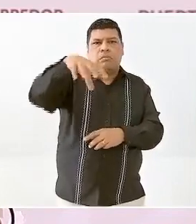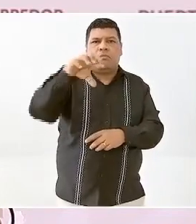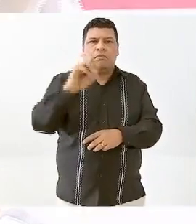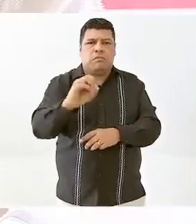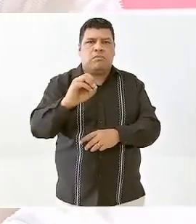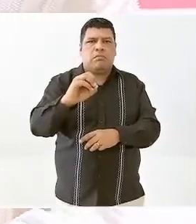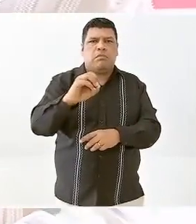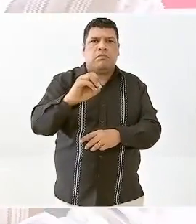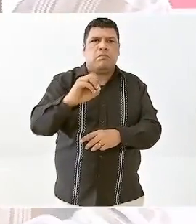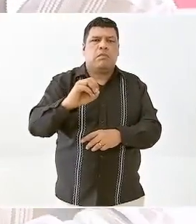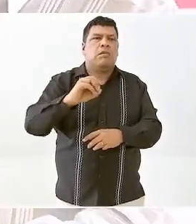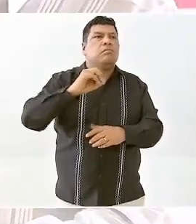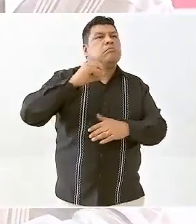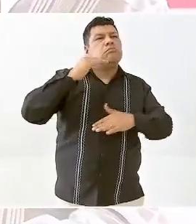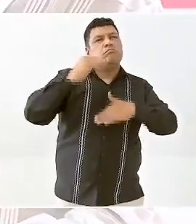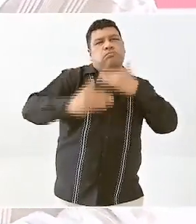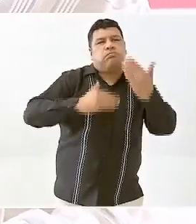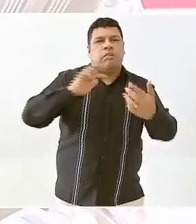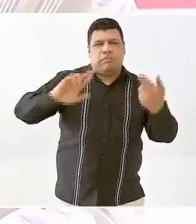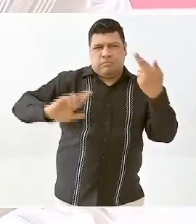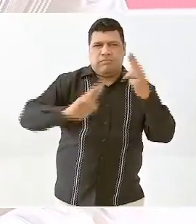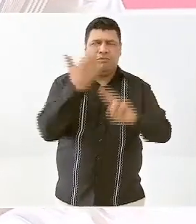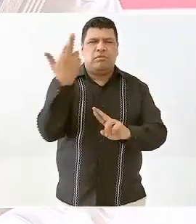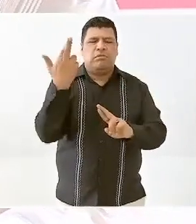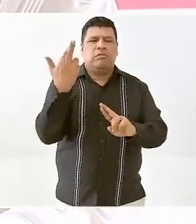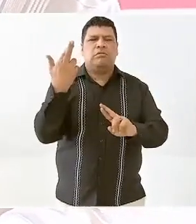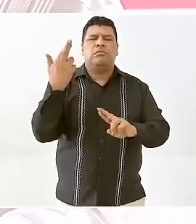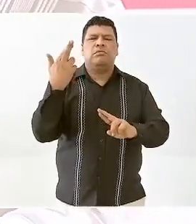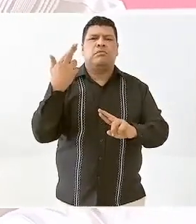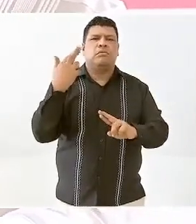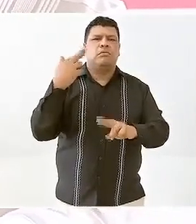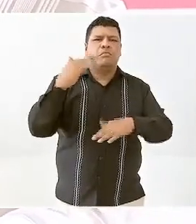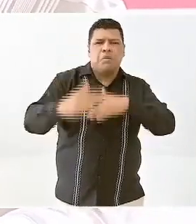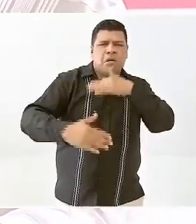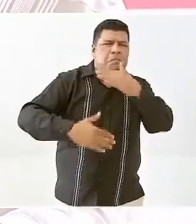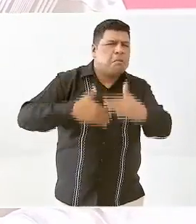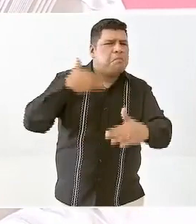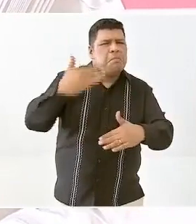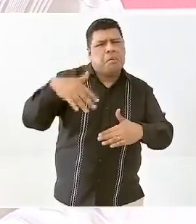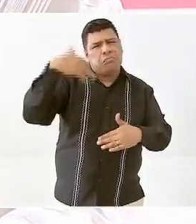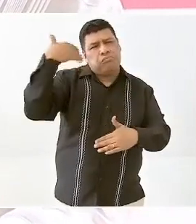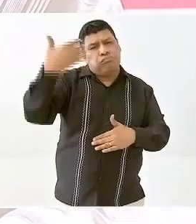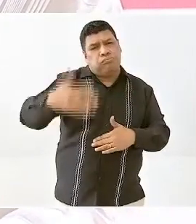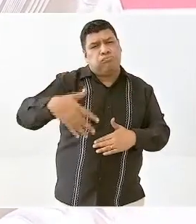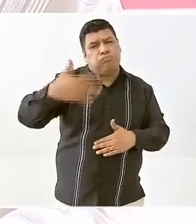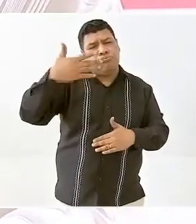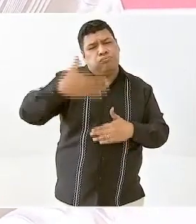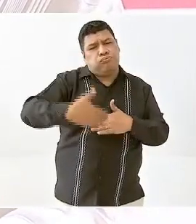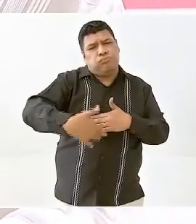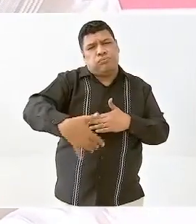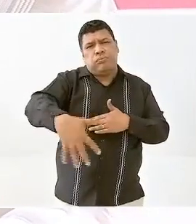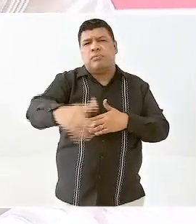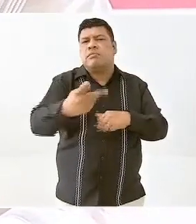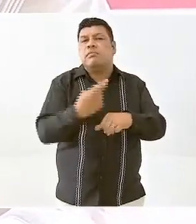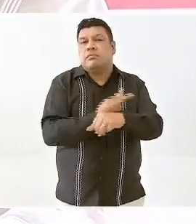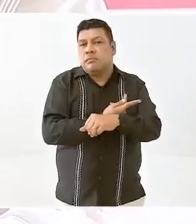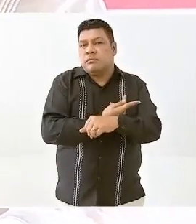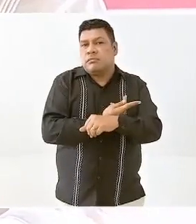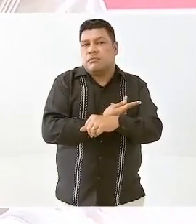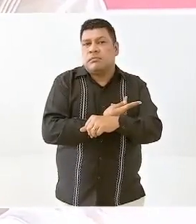Con la revolución y al paso del tiempo siguió